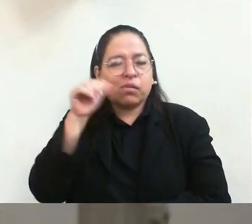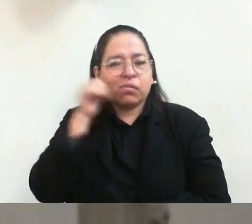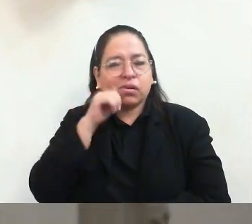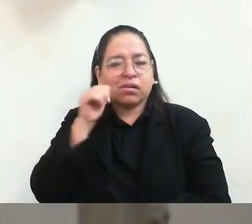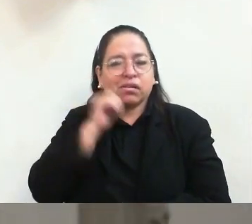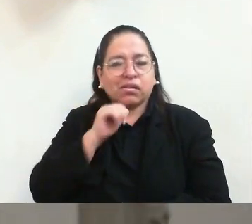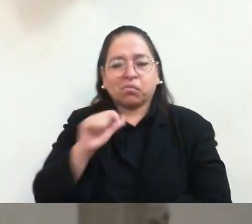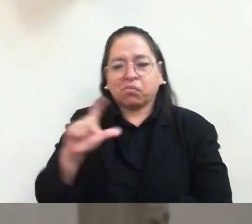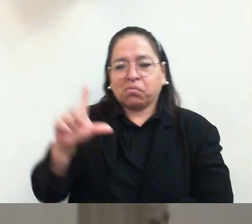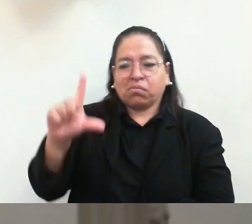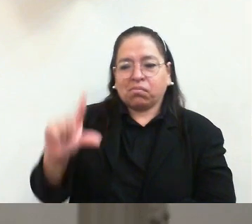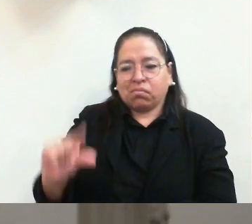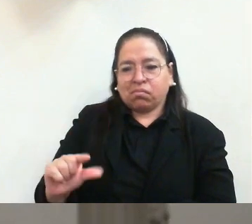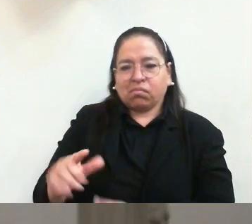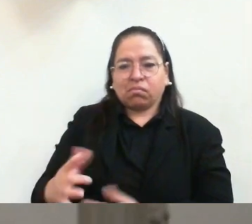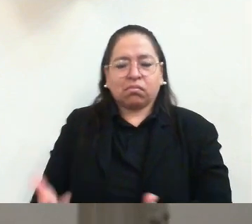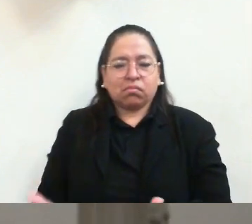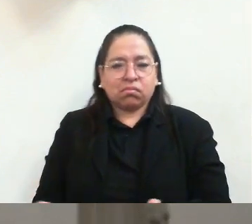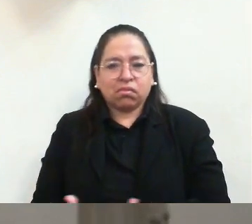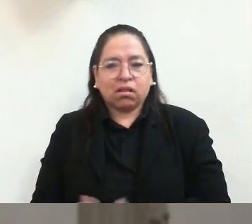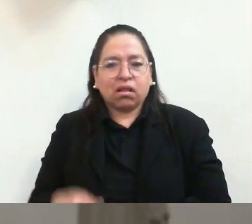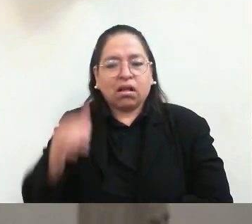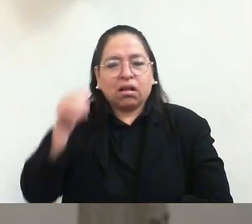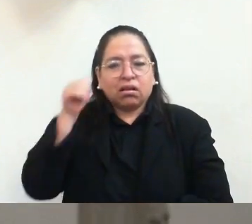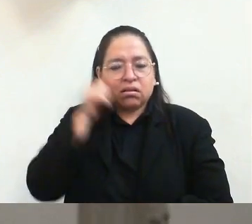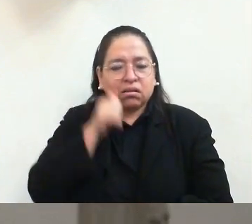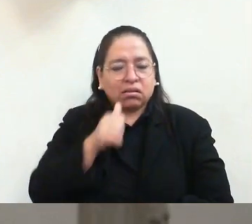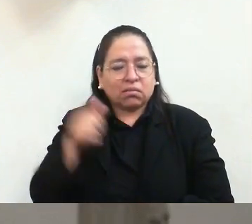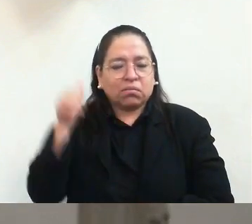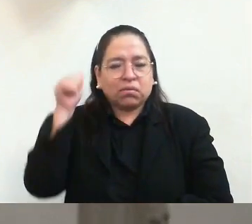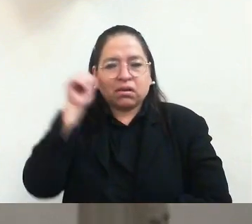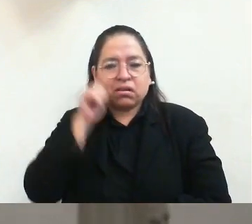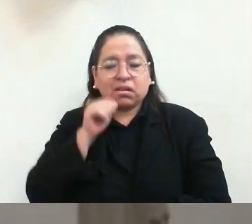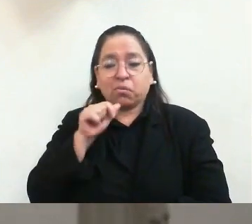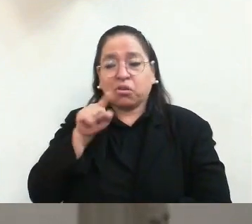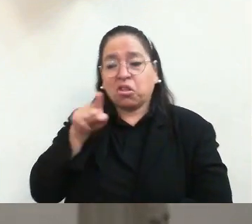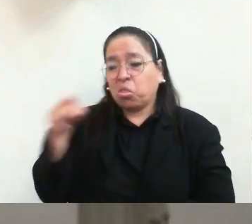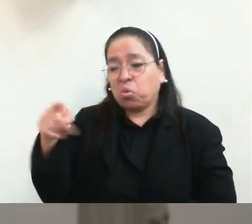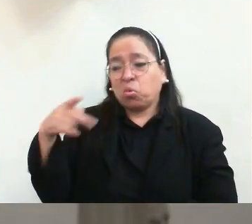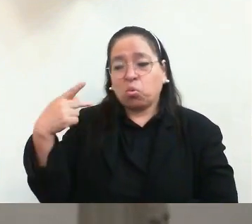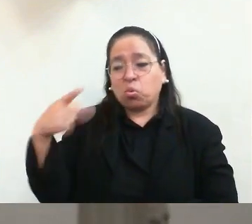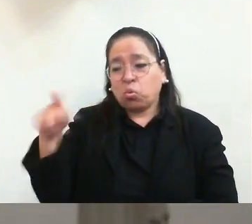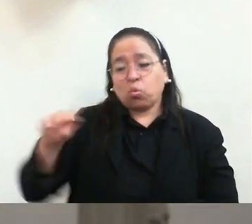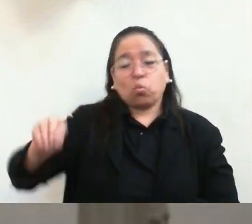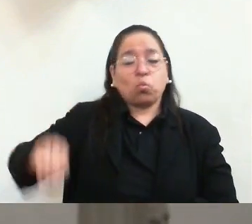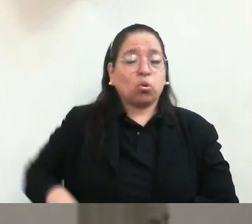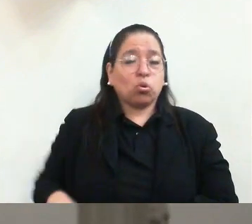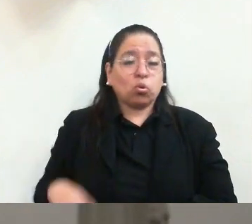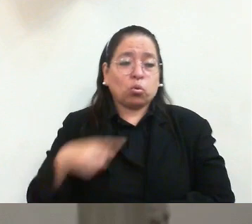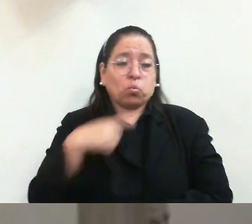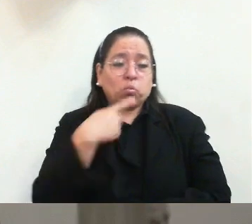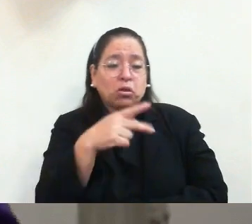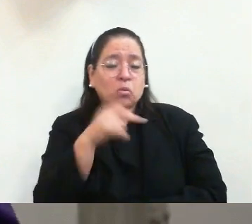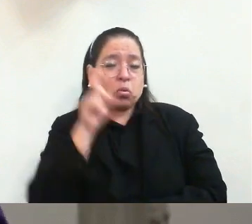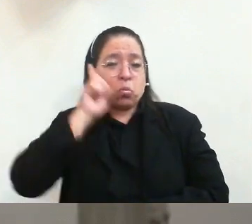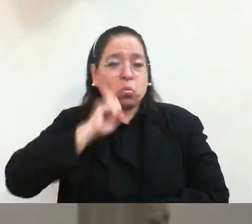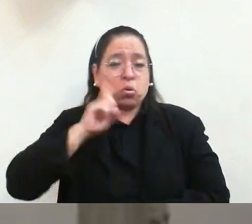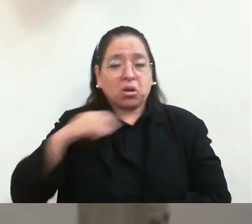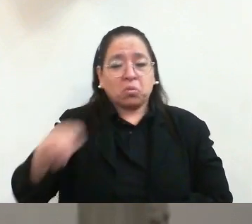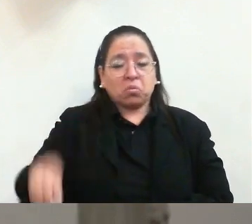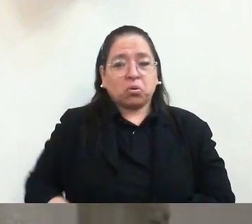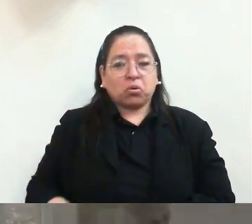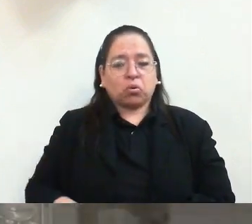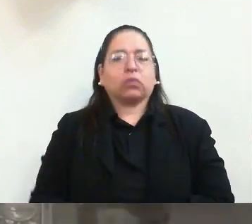siempre han cargado con la culpa social la virgen